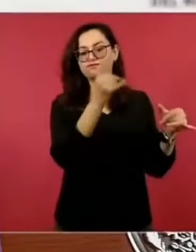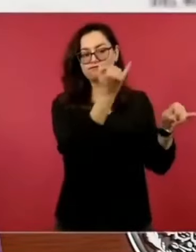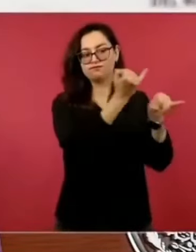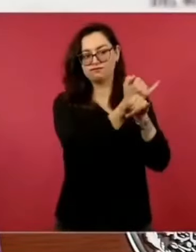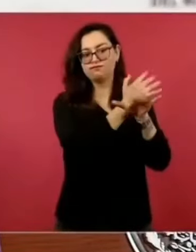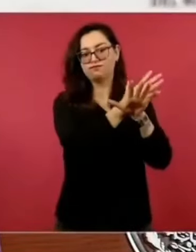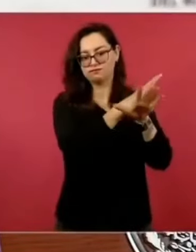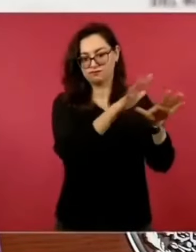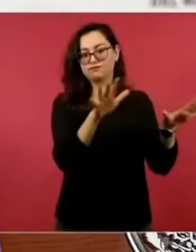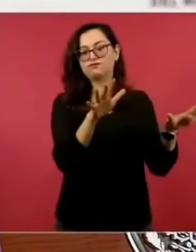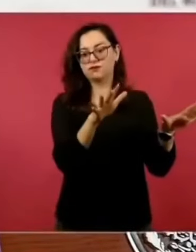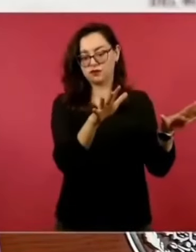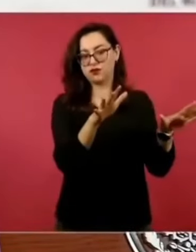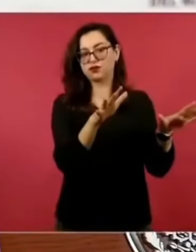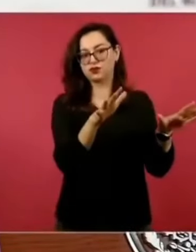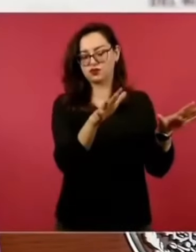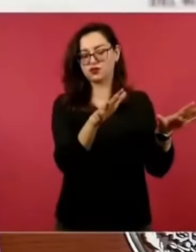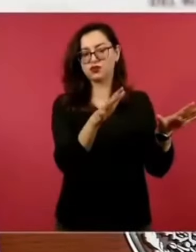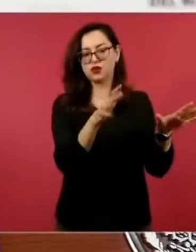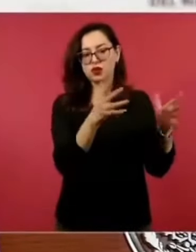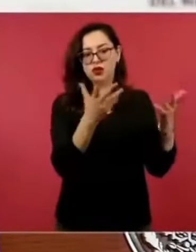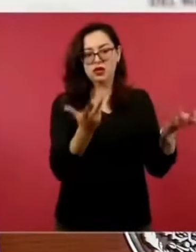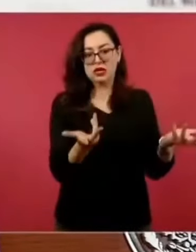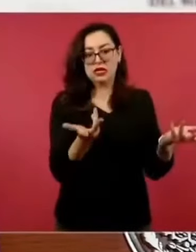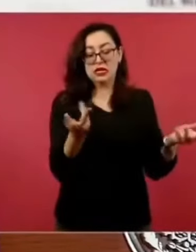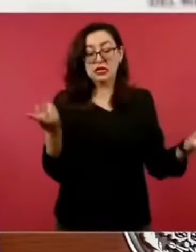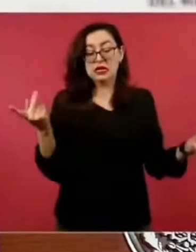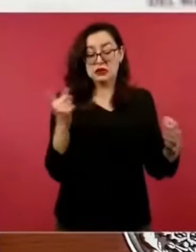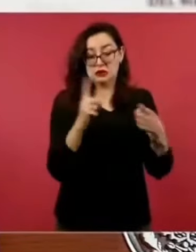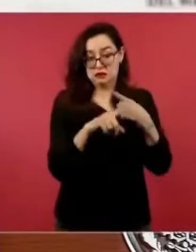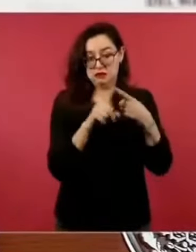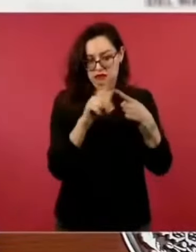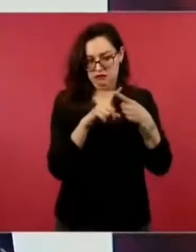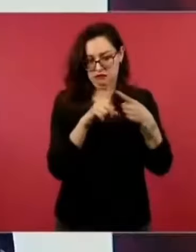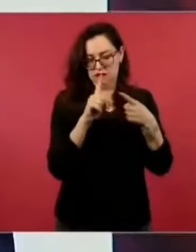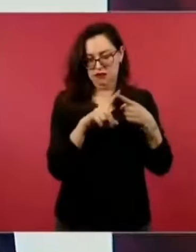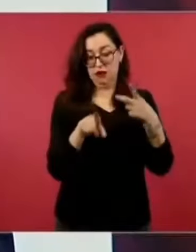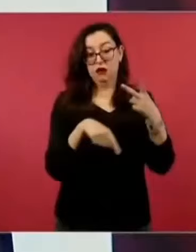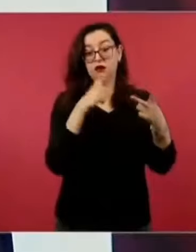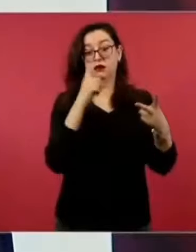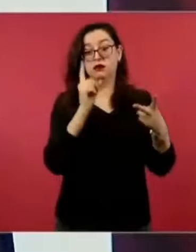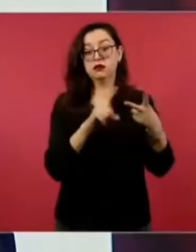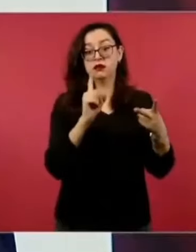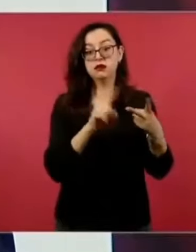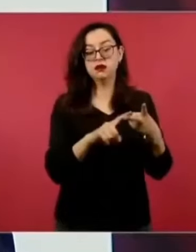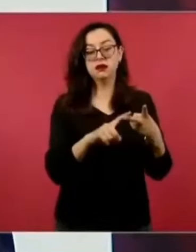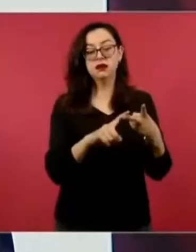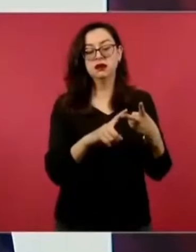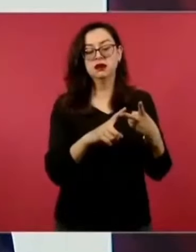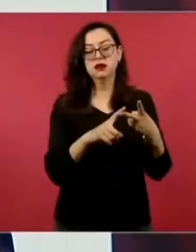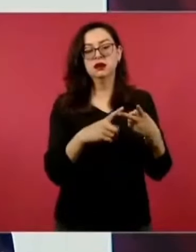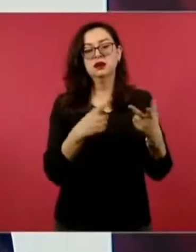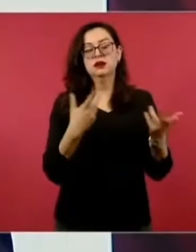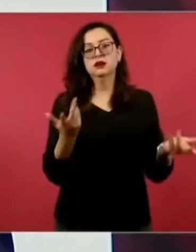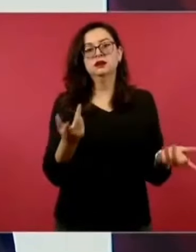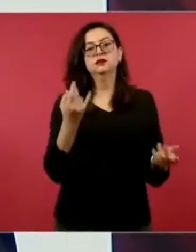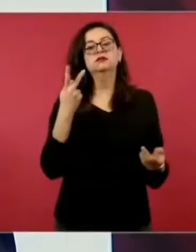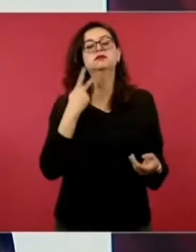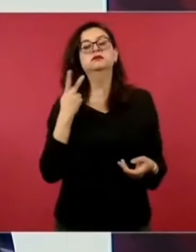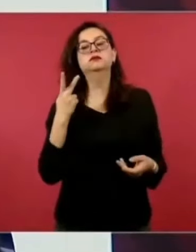desinformados además se obnubila por la cuestión